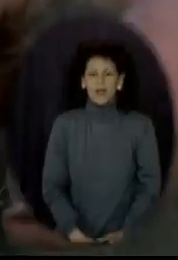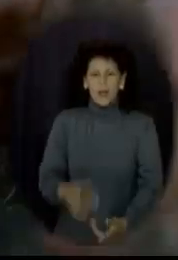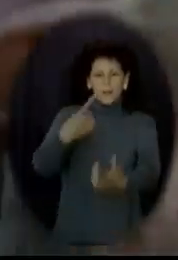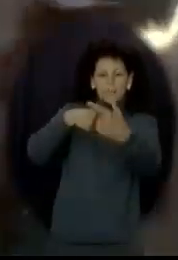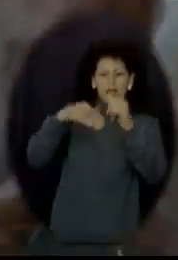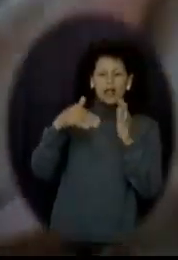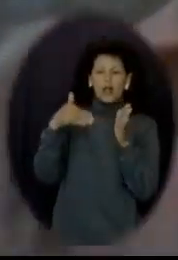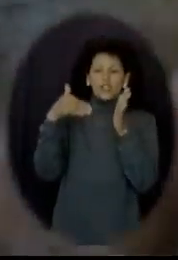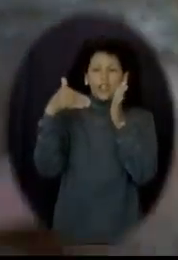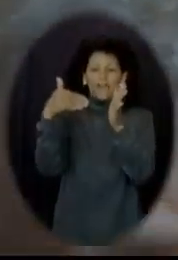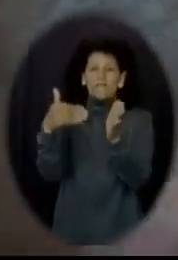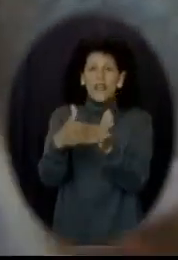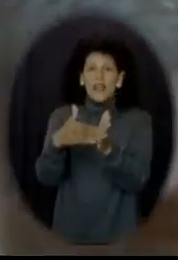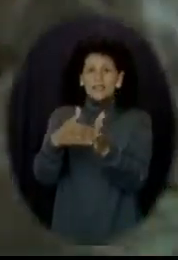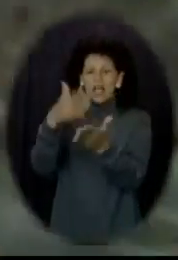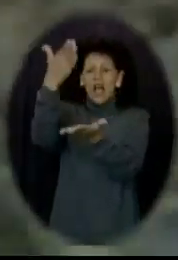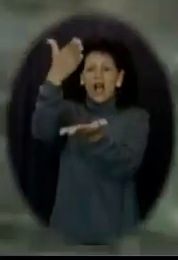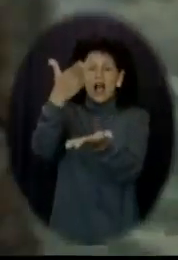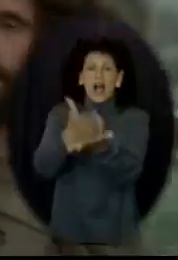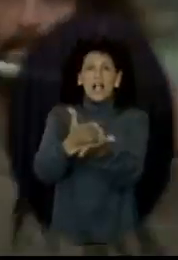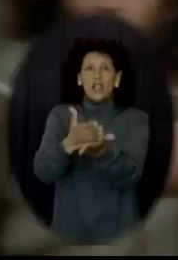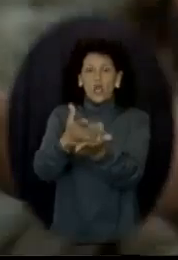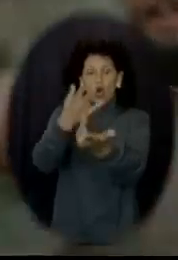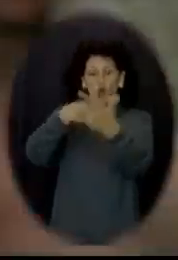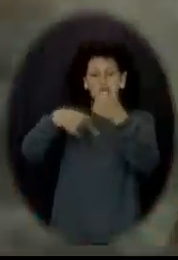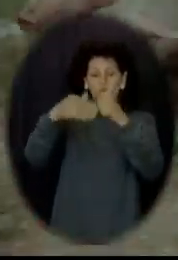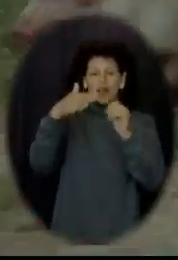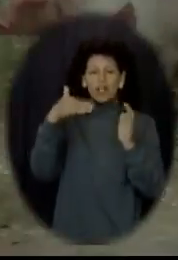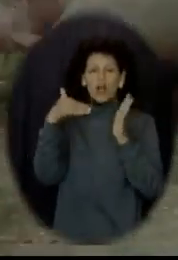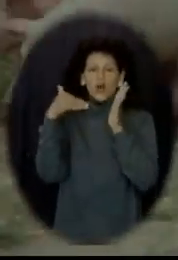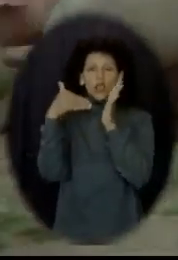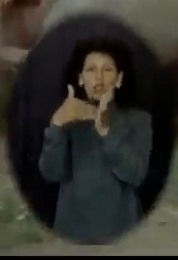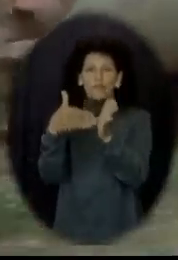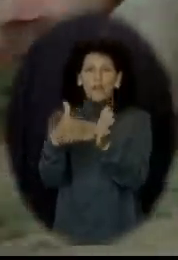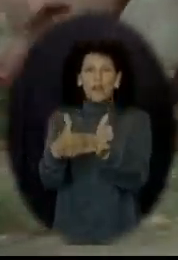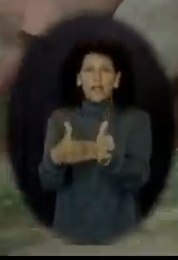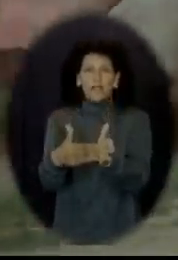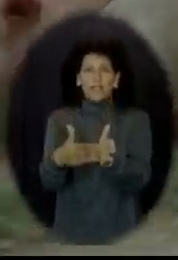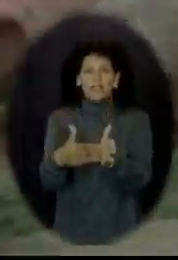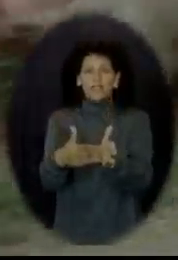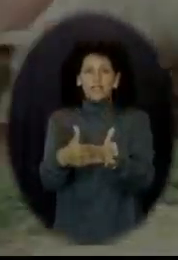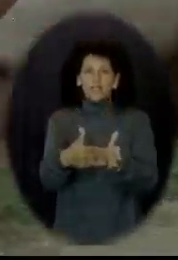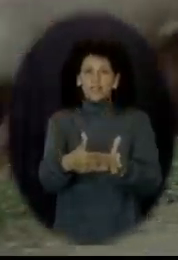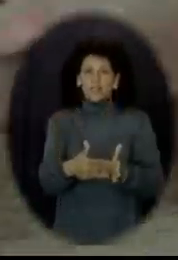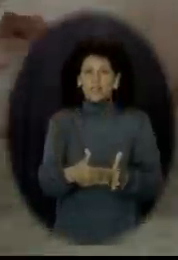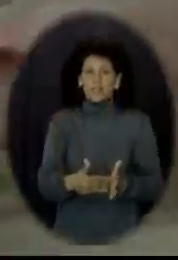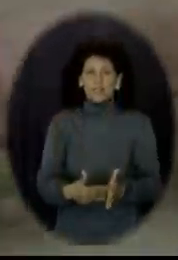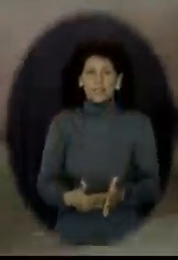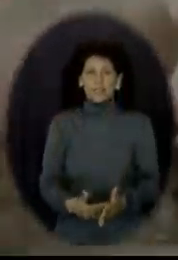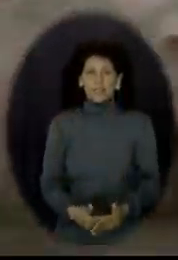¡Hey! ¡Regresen! ¡Alto! ¡Alto!